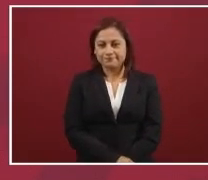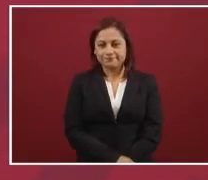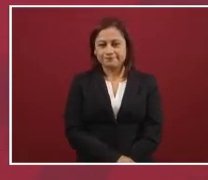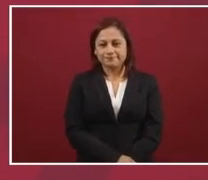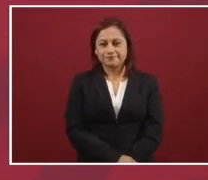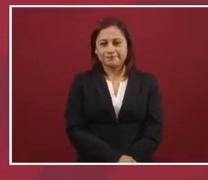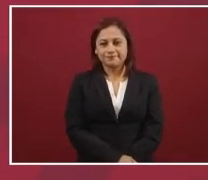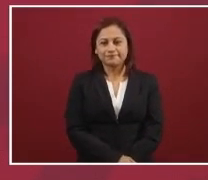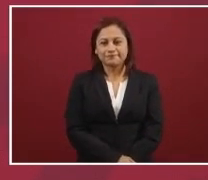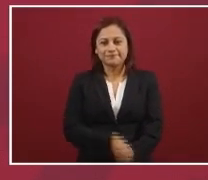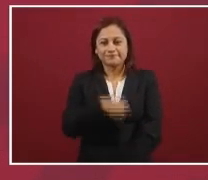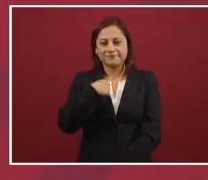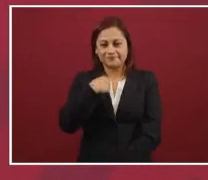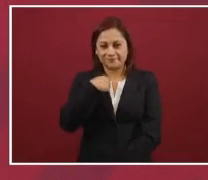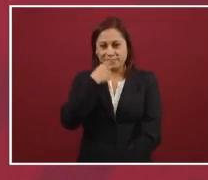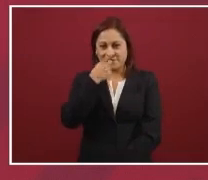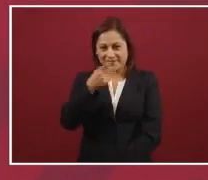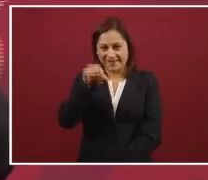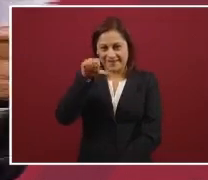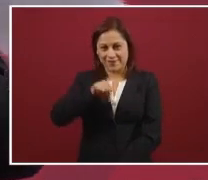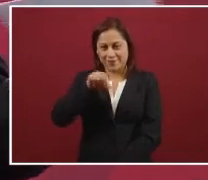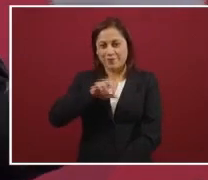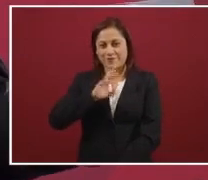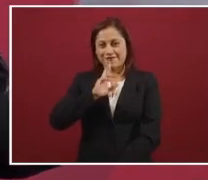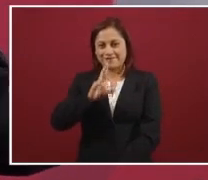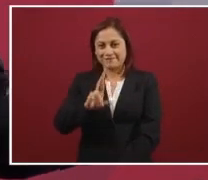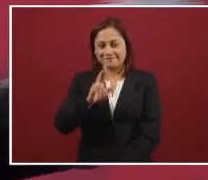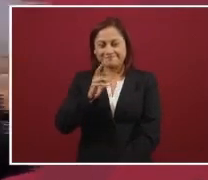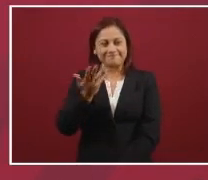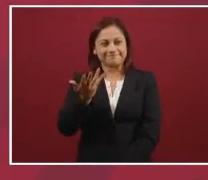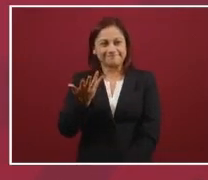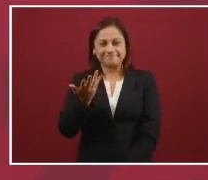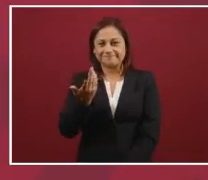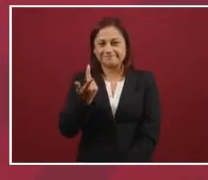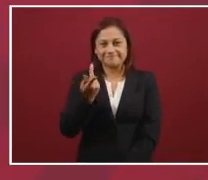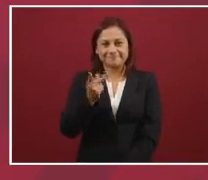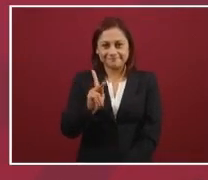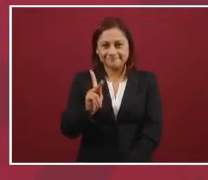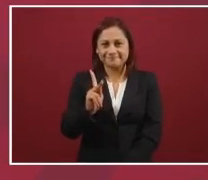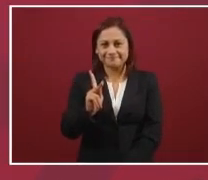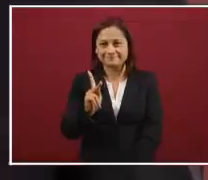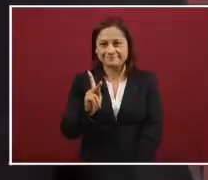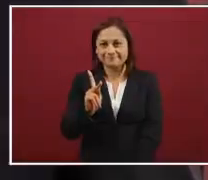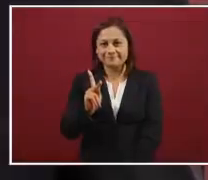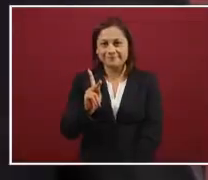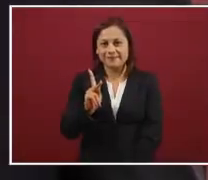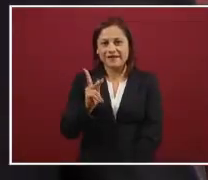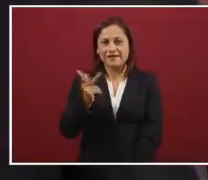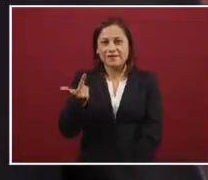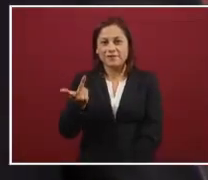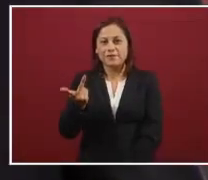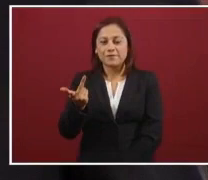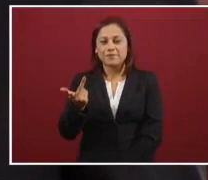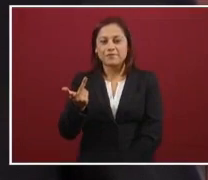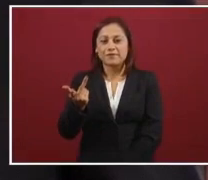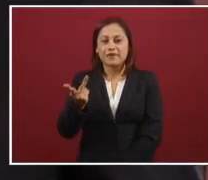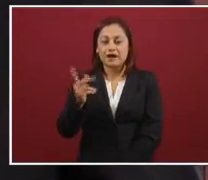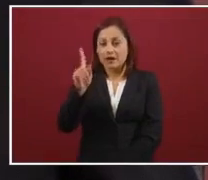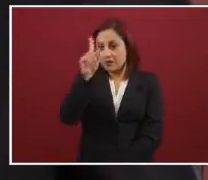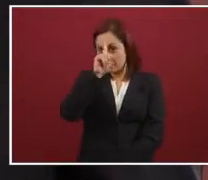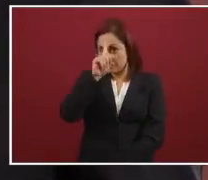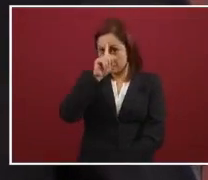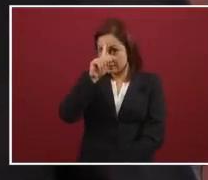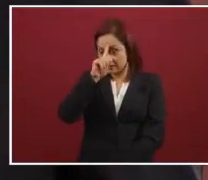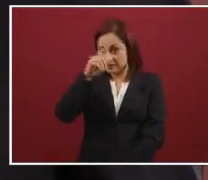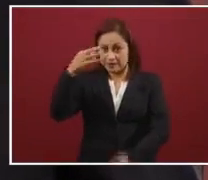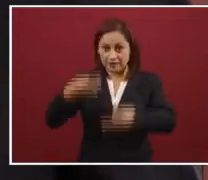dije de que hoy iba yo a responder, pero la consejería jurídica, en este caso